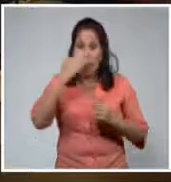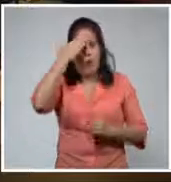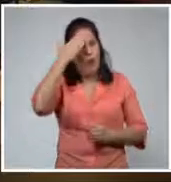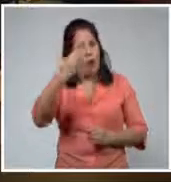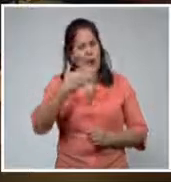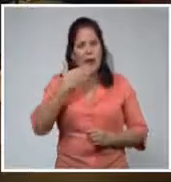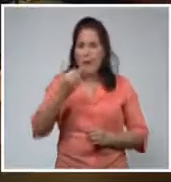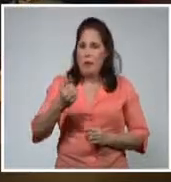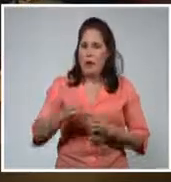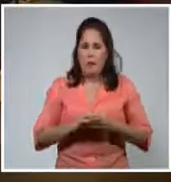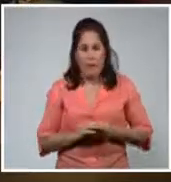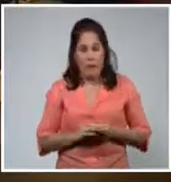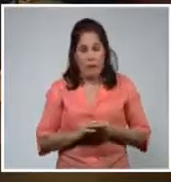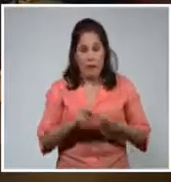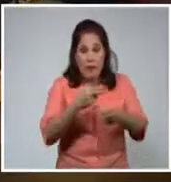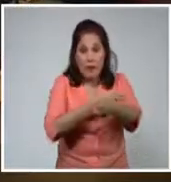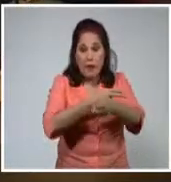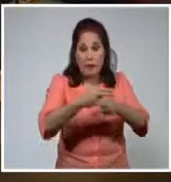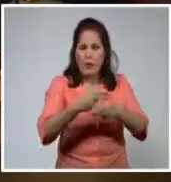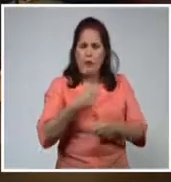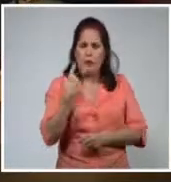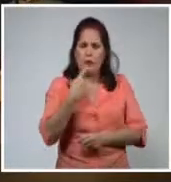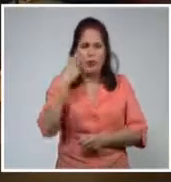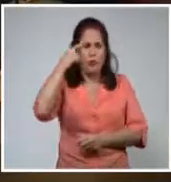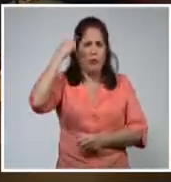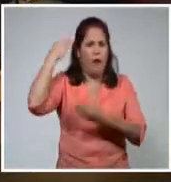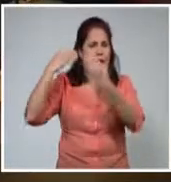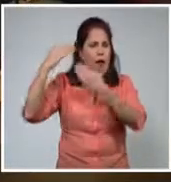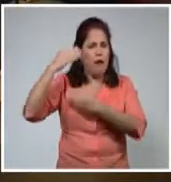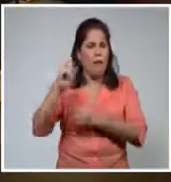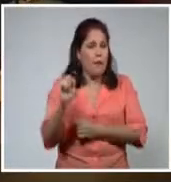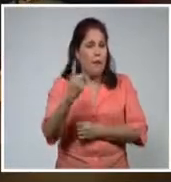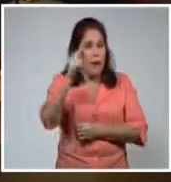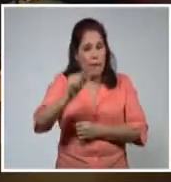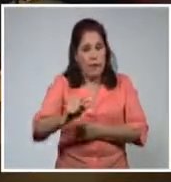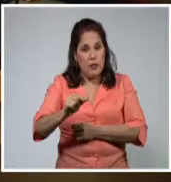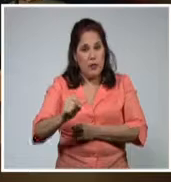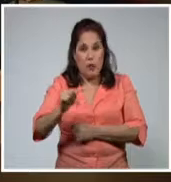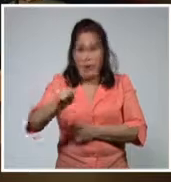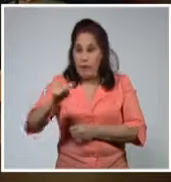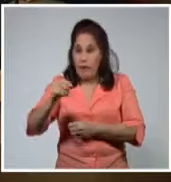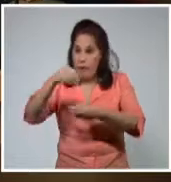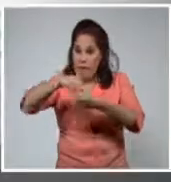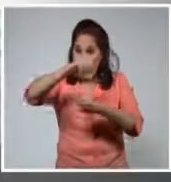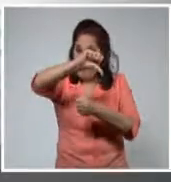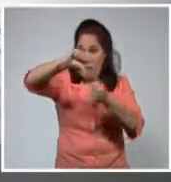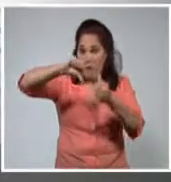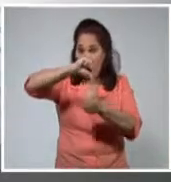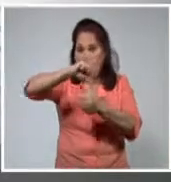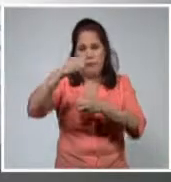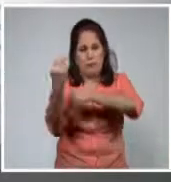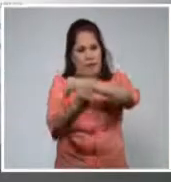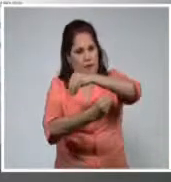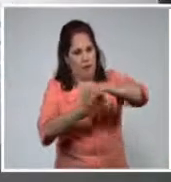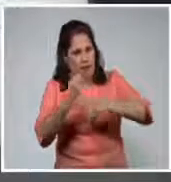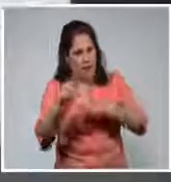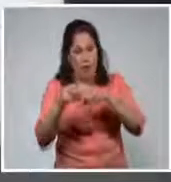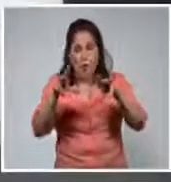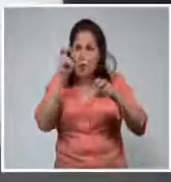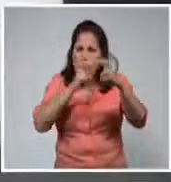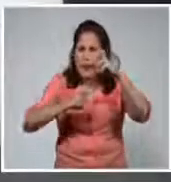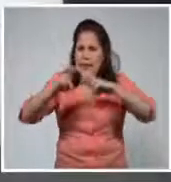Saludarle, la historia que conocíamos sobre los primeros habitantes del Caribe ha cambiado. Un novedoso